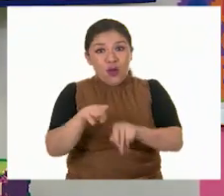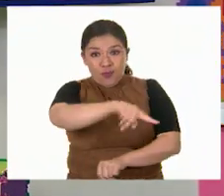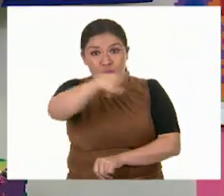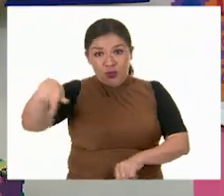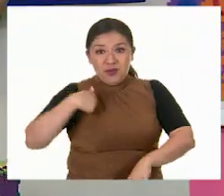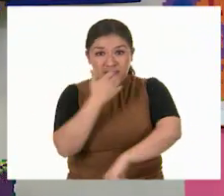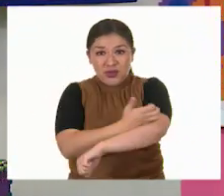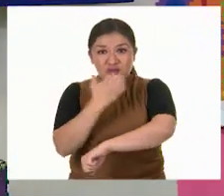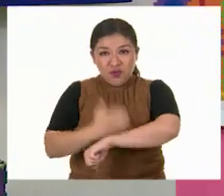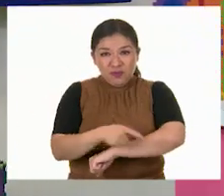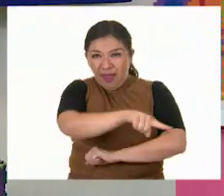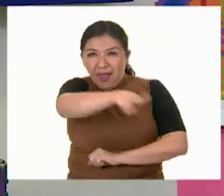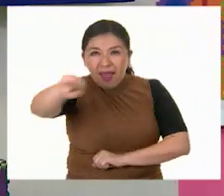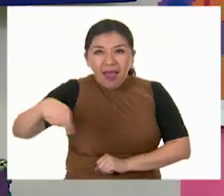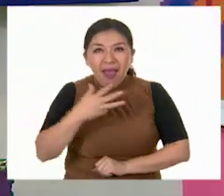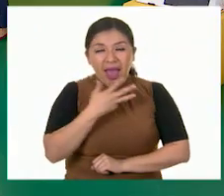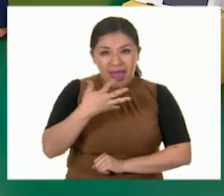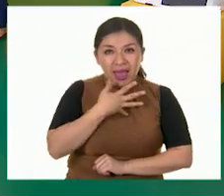aquí en el foro,